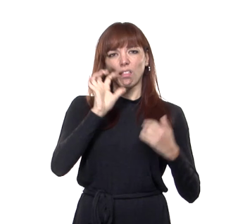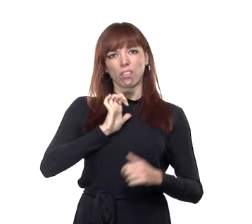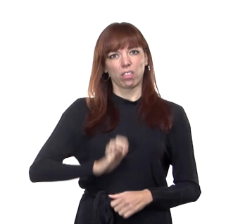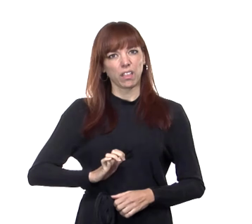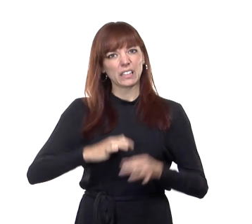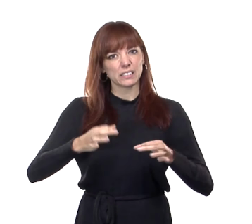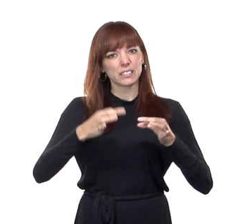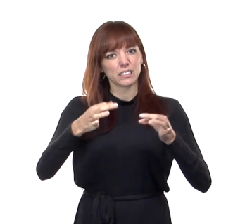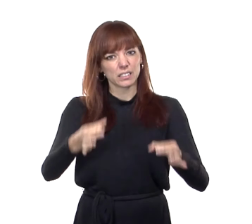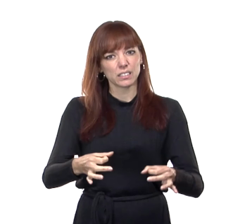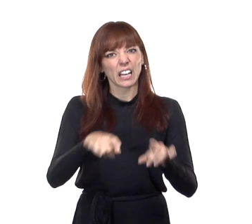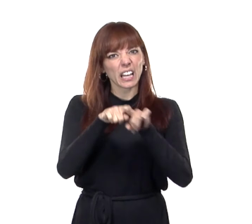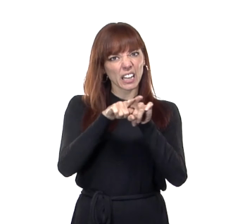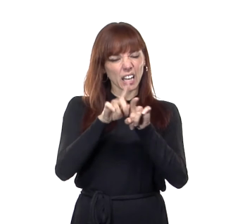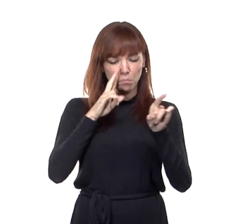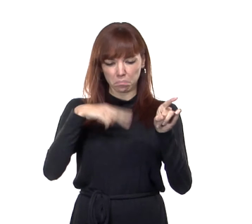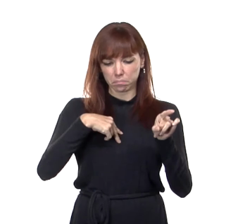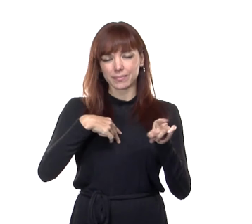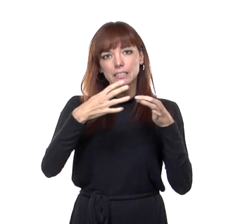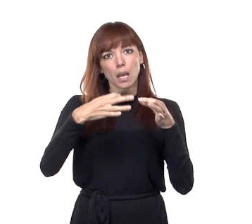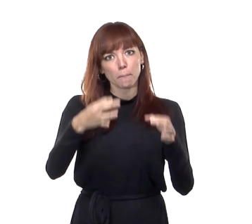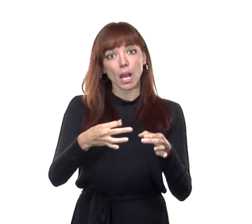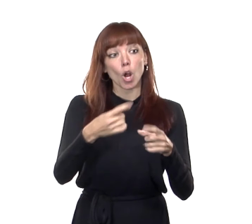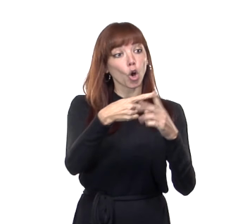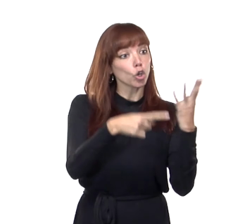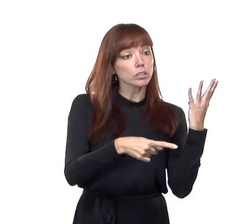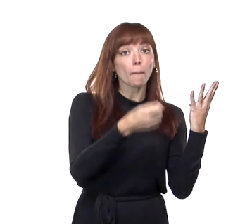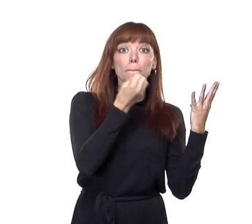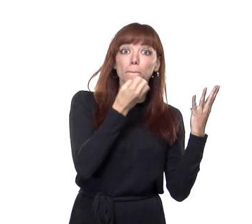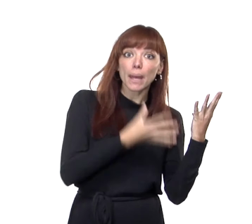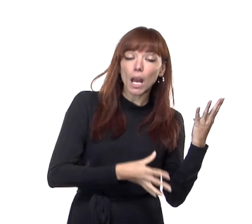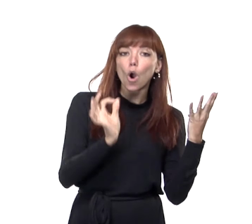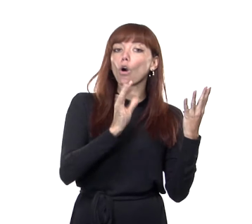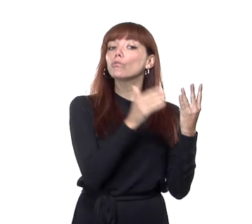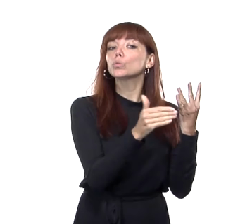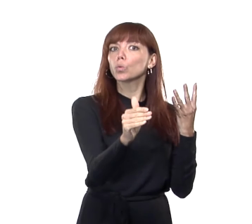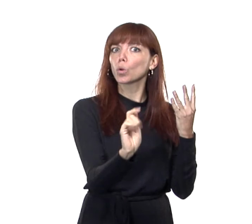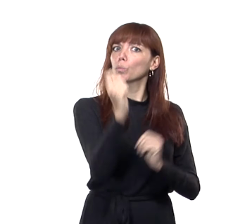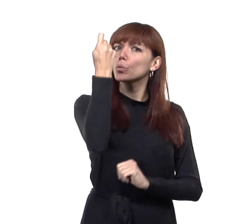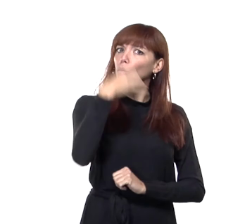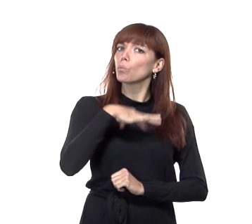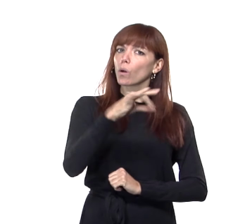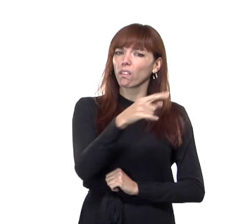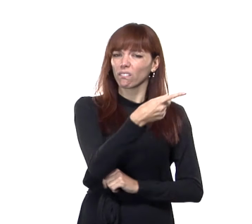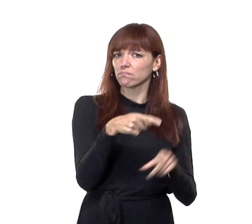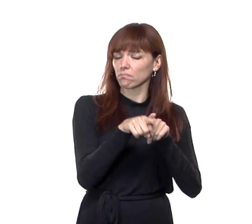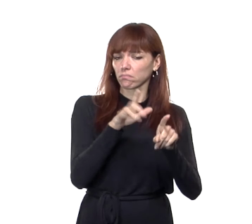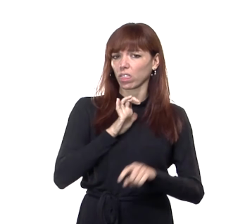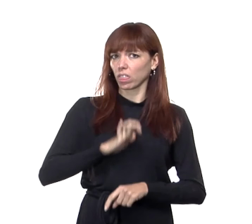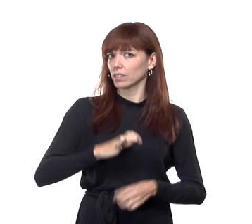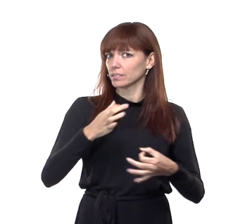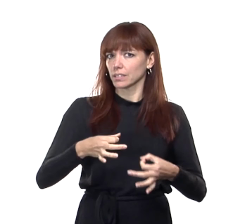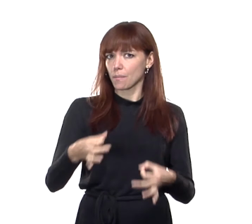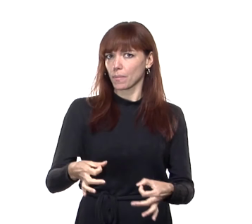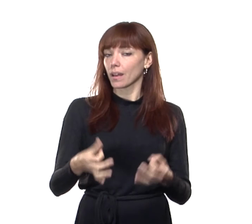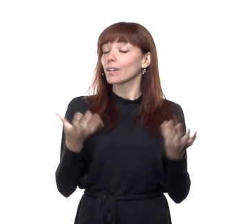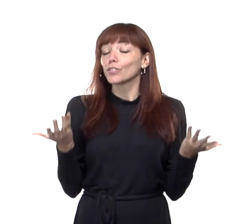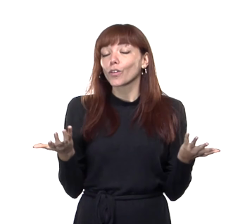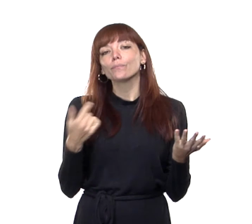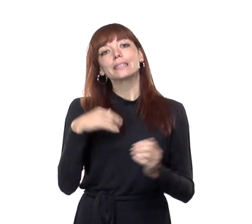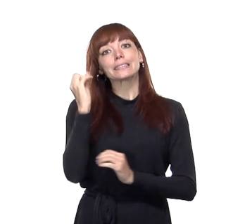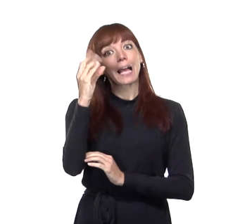subestimar lo que hace bien y subestimar a dónde puede llevar llegar lo que lo que puede hacer incluso mejor entonces en esta